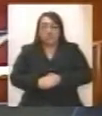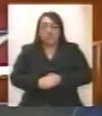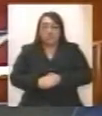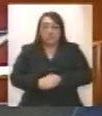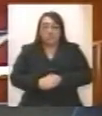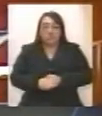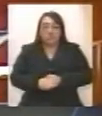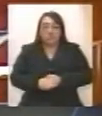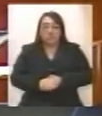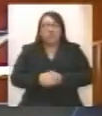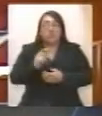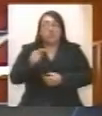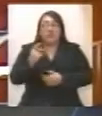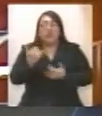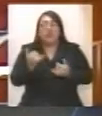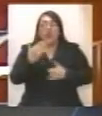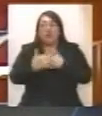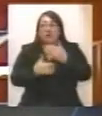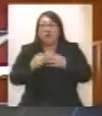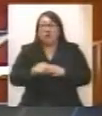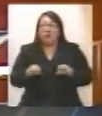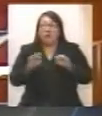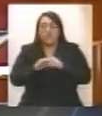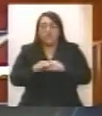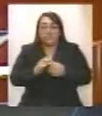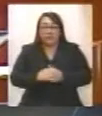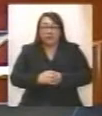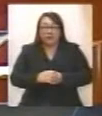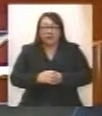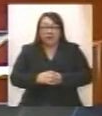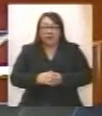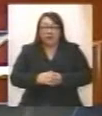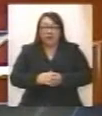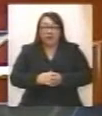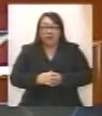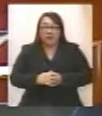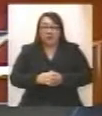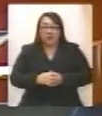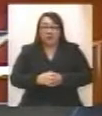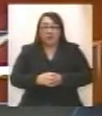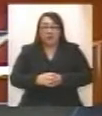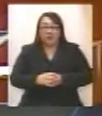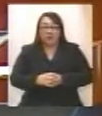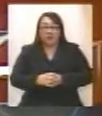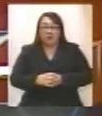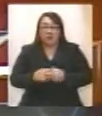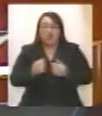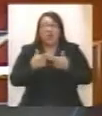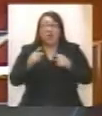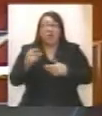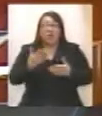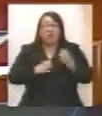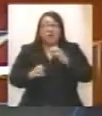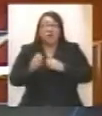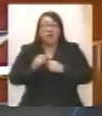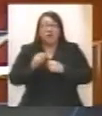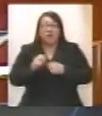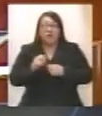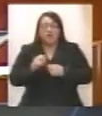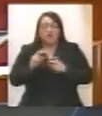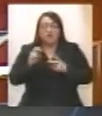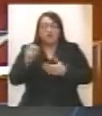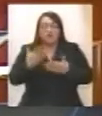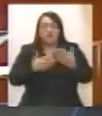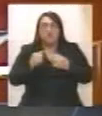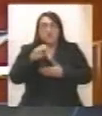marco, hay avances concretos en los 4 pilares de la alianza: libre circulación de bienes y servicios,